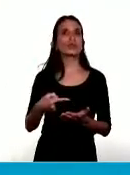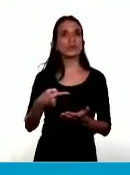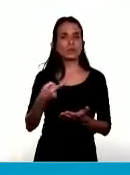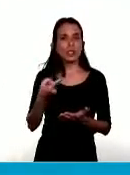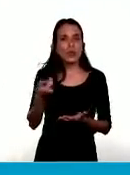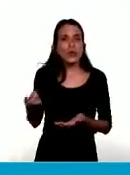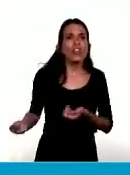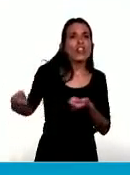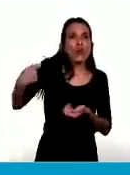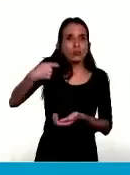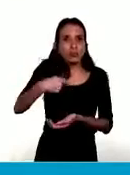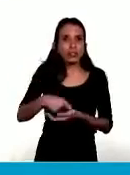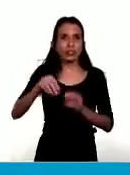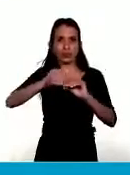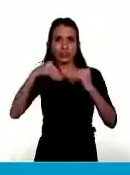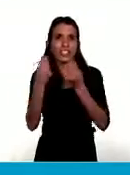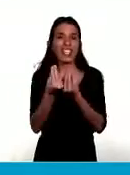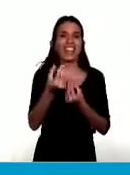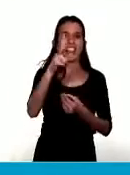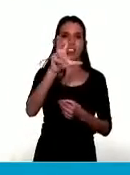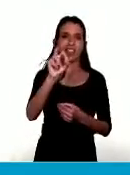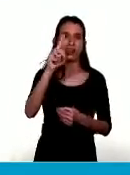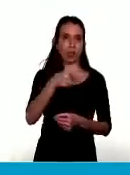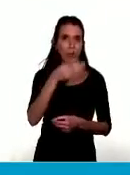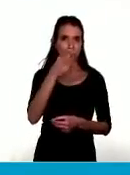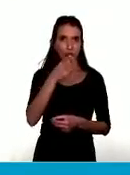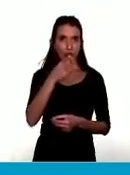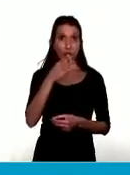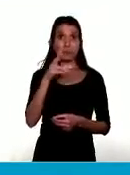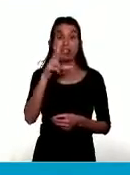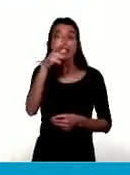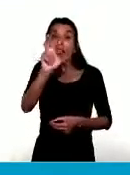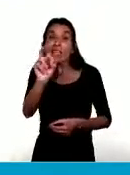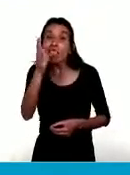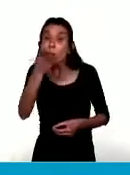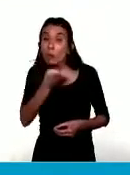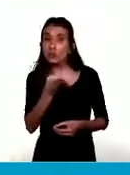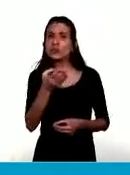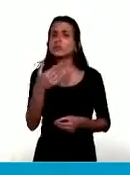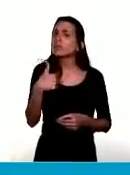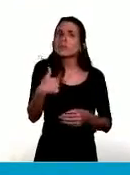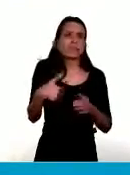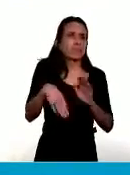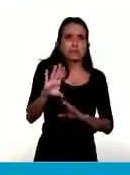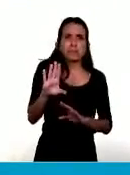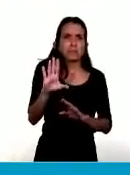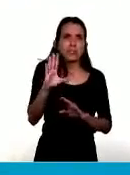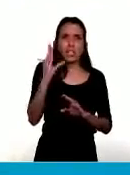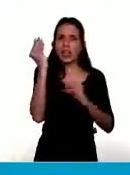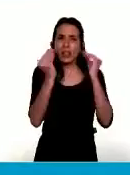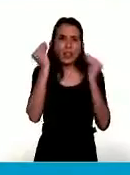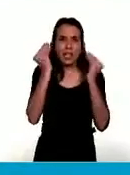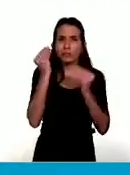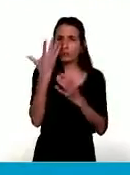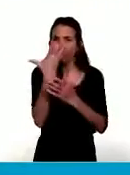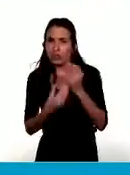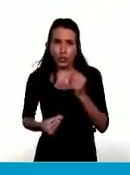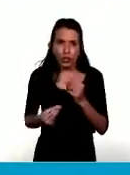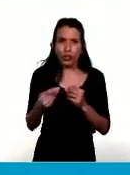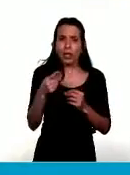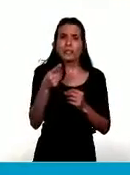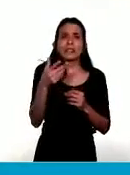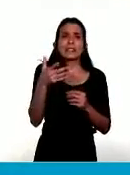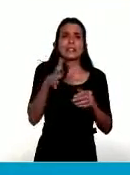evolución ronda el 30%. Sin temor a equivocarme y haciendo una expectativa de